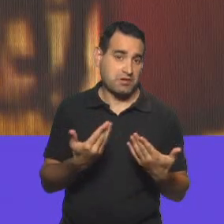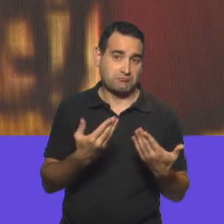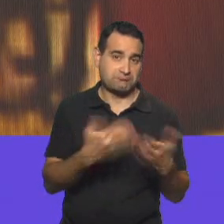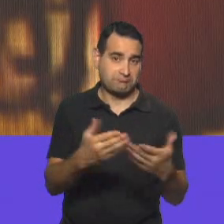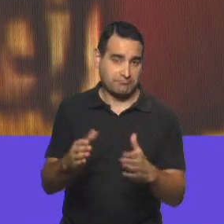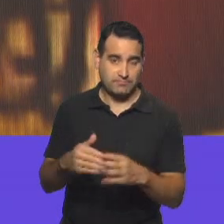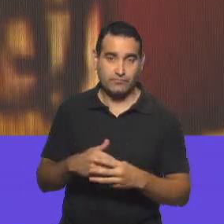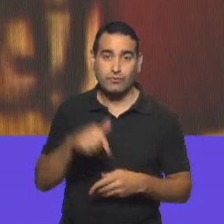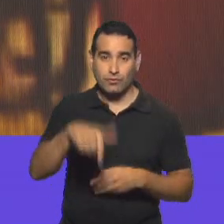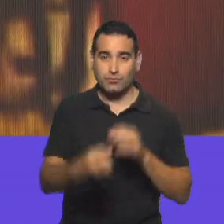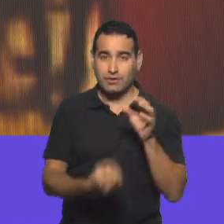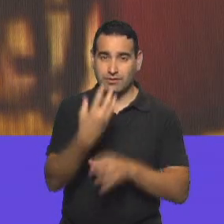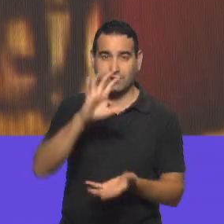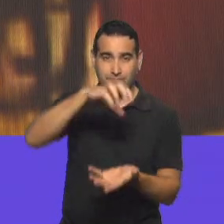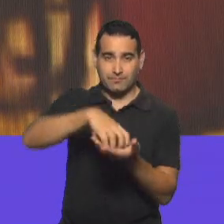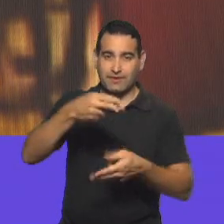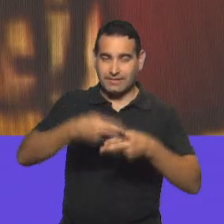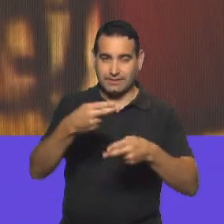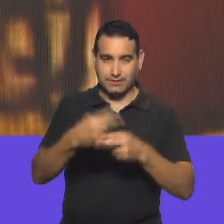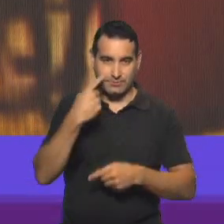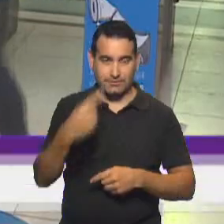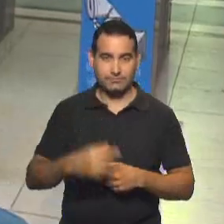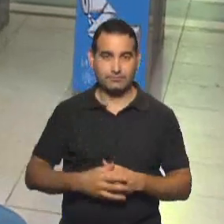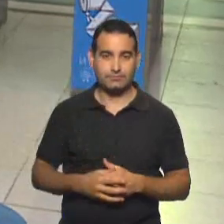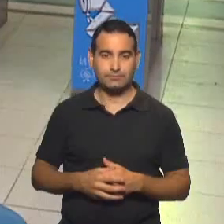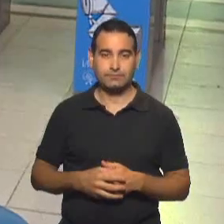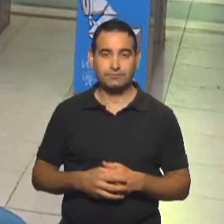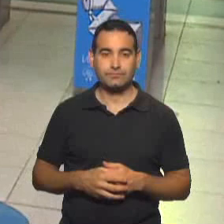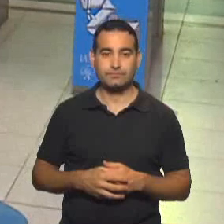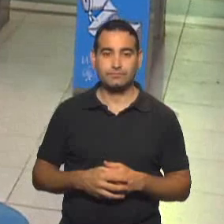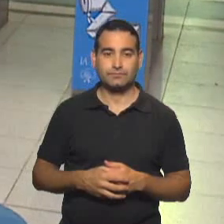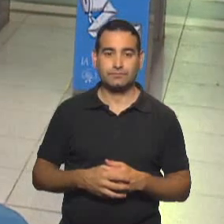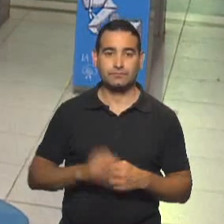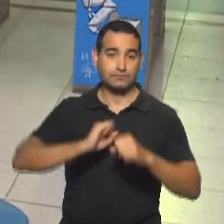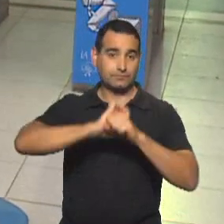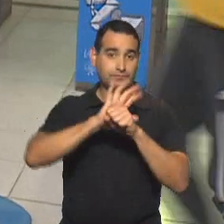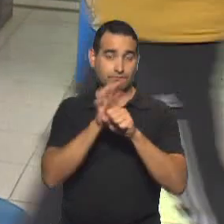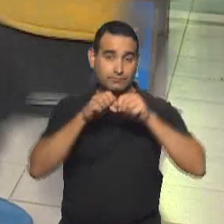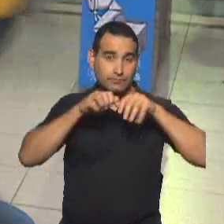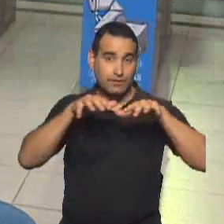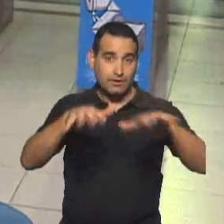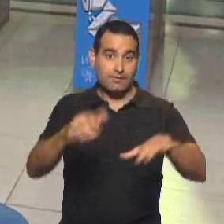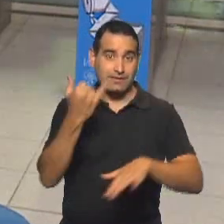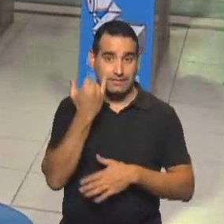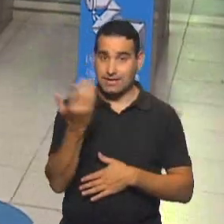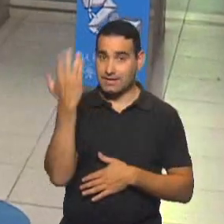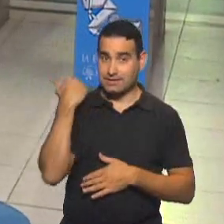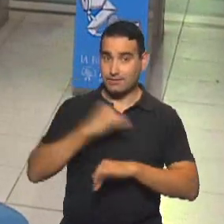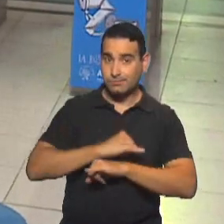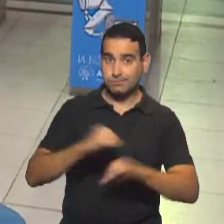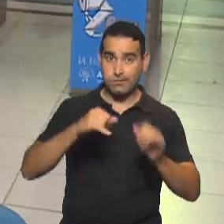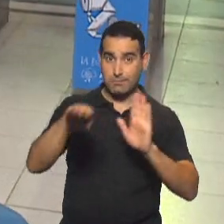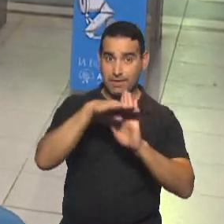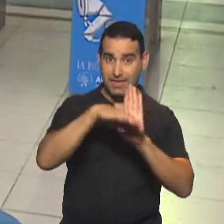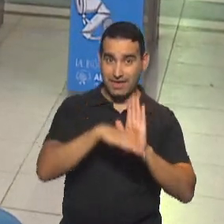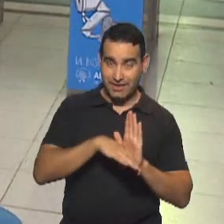lugares. Estuvimos esta mañana en la estación de Retiro y este era el panorama. En el marco de la pandemia y después de anunciadas las medidas que comenzaron a